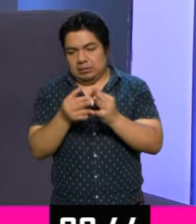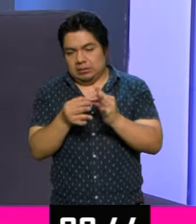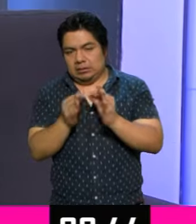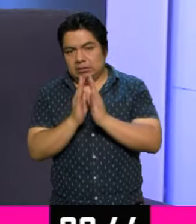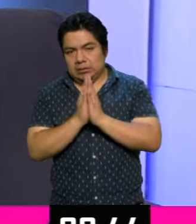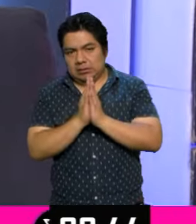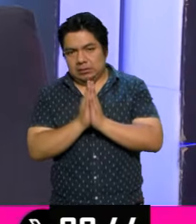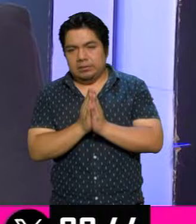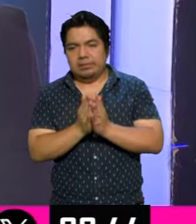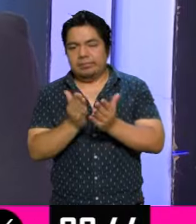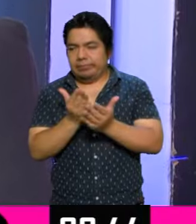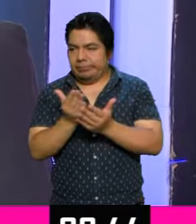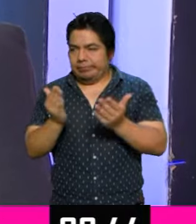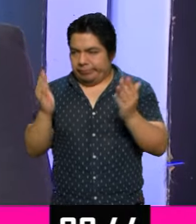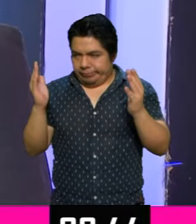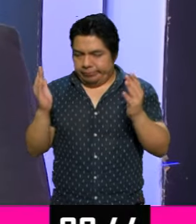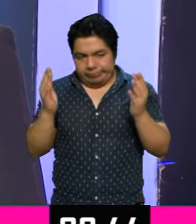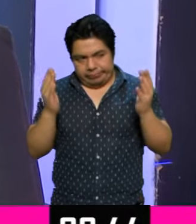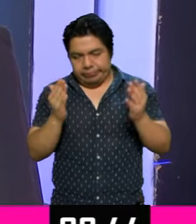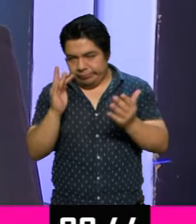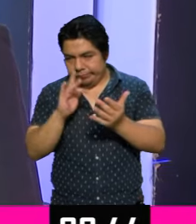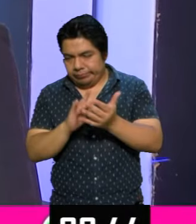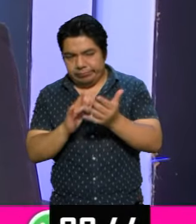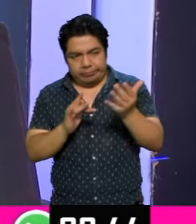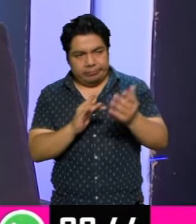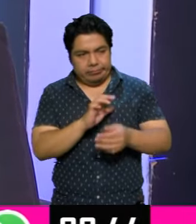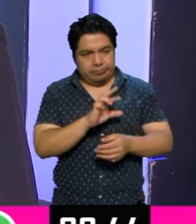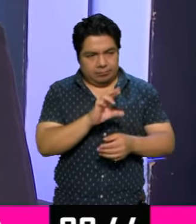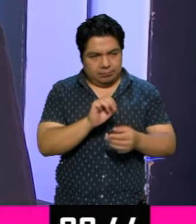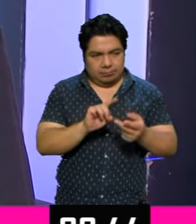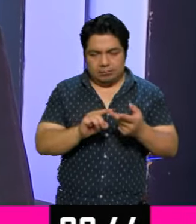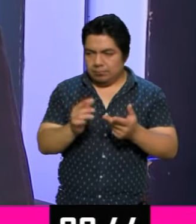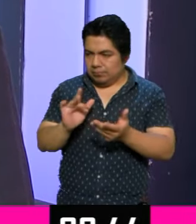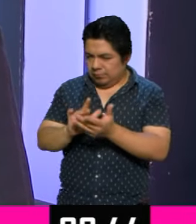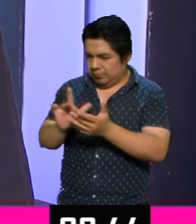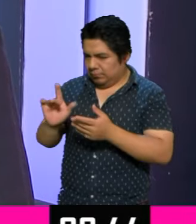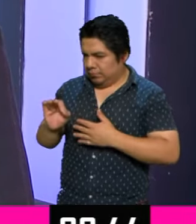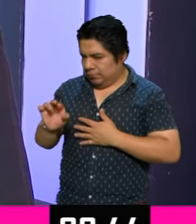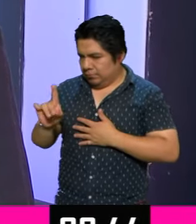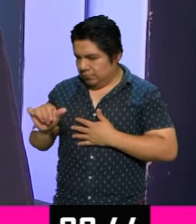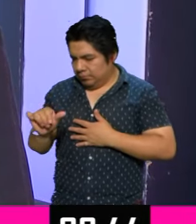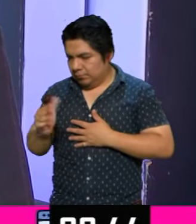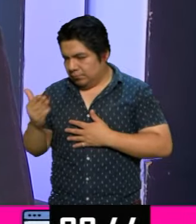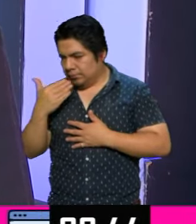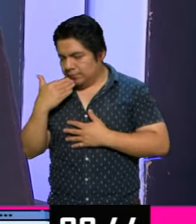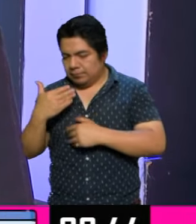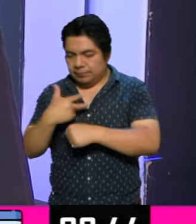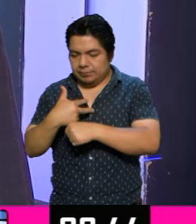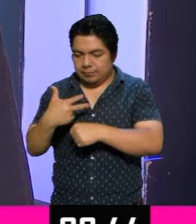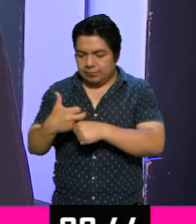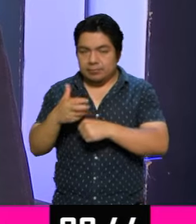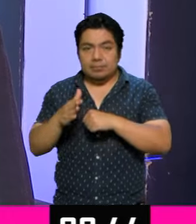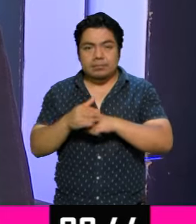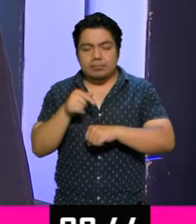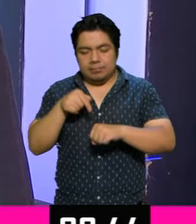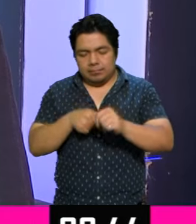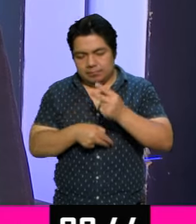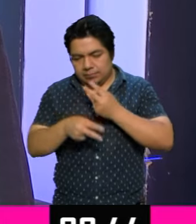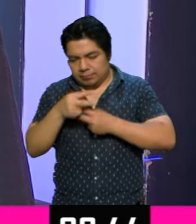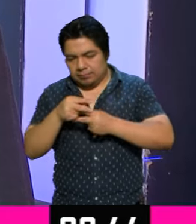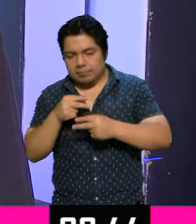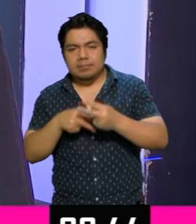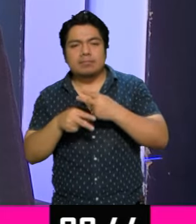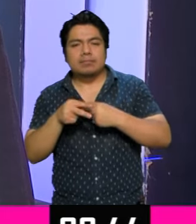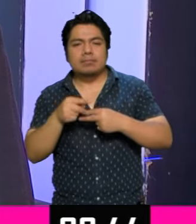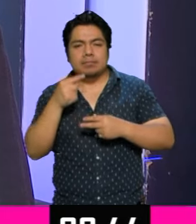Pues muchas gracias por el espacio, Charo, muchas gracias, Fernando. Gracias por abrirnos el espacio para estar aquí. Bueno,